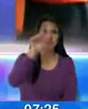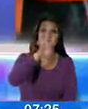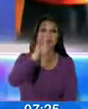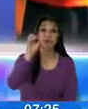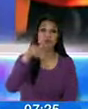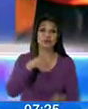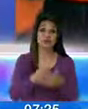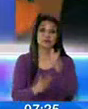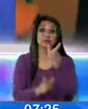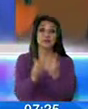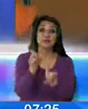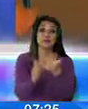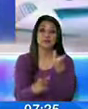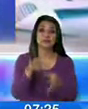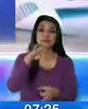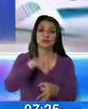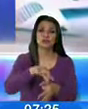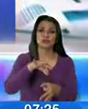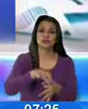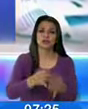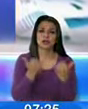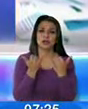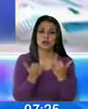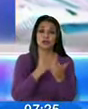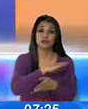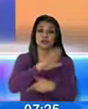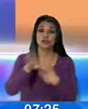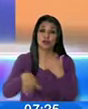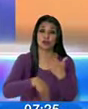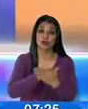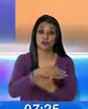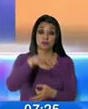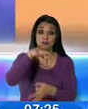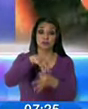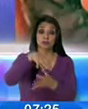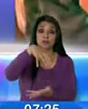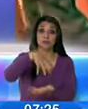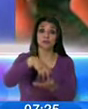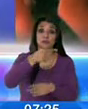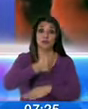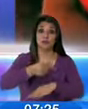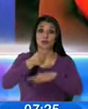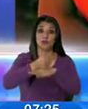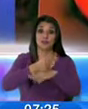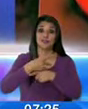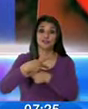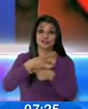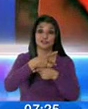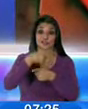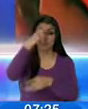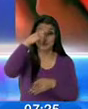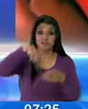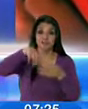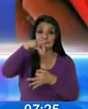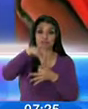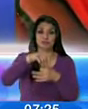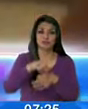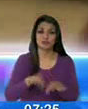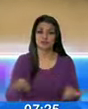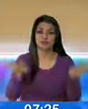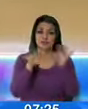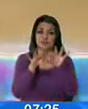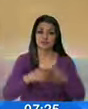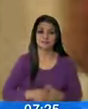3.123.231 electores. Porque todos los que sufragan en la provincia del Guayas para este Consejo Nacional Electoral de la provincia son importantes.